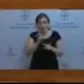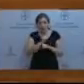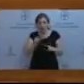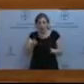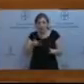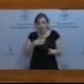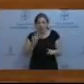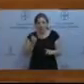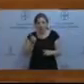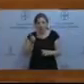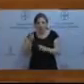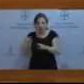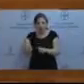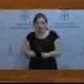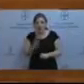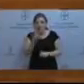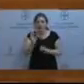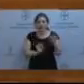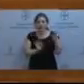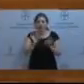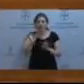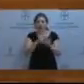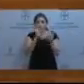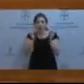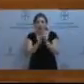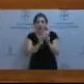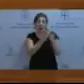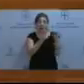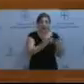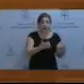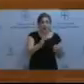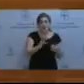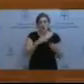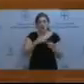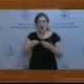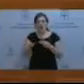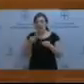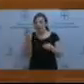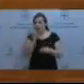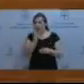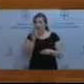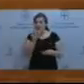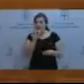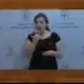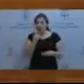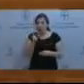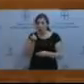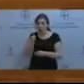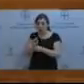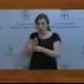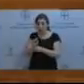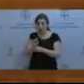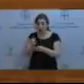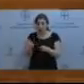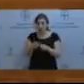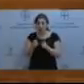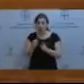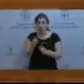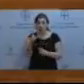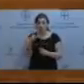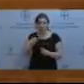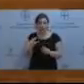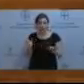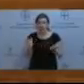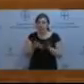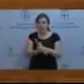el 20% del total entre libros de texto y material escolar. Si reciben alguna ayuda, por mucho o poco que sea, fue gracias a una negociación